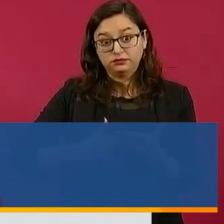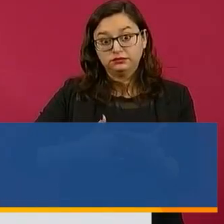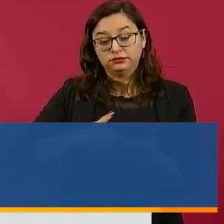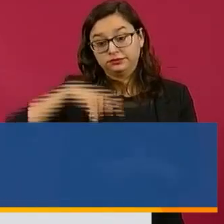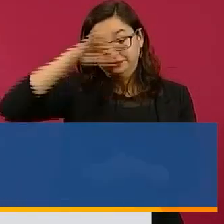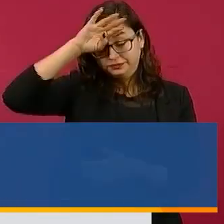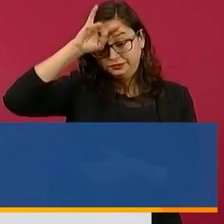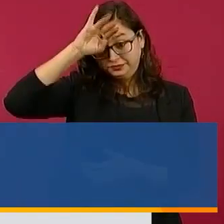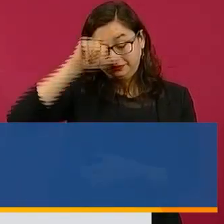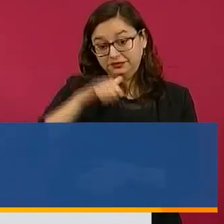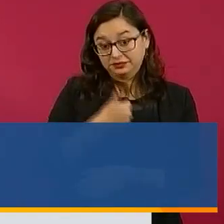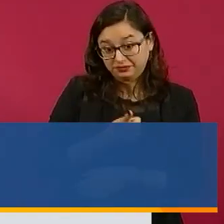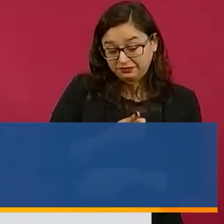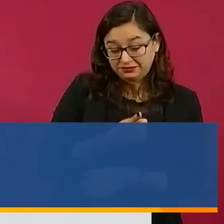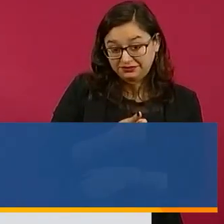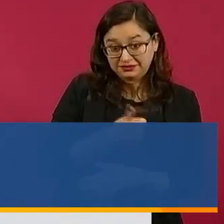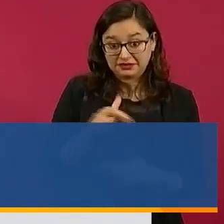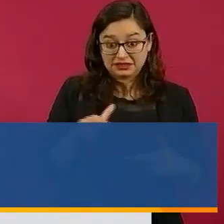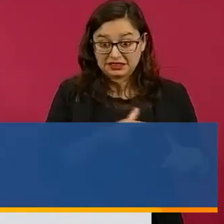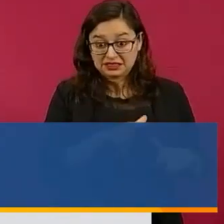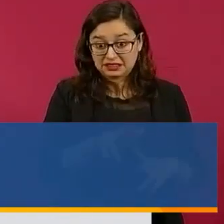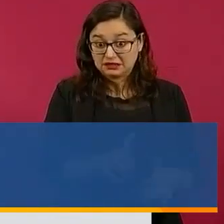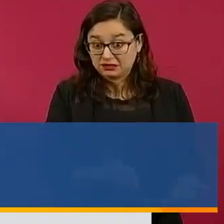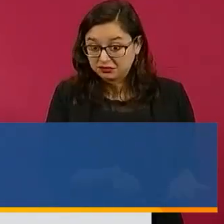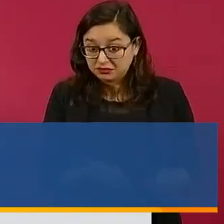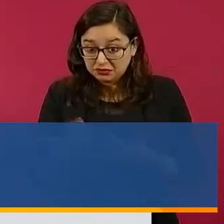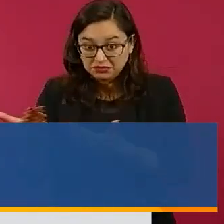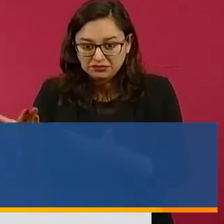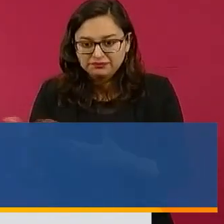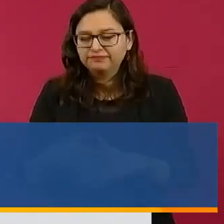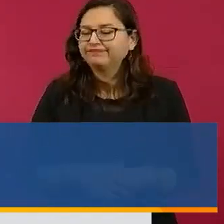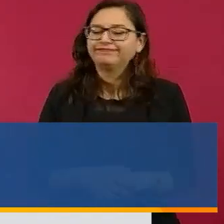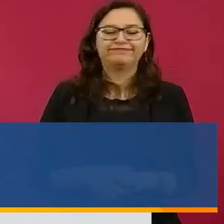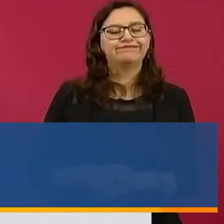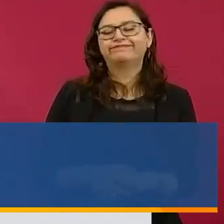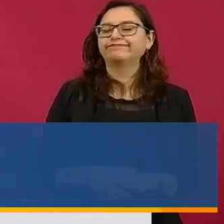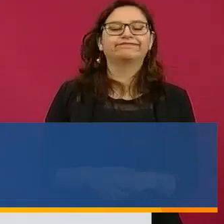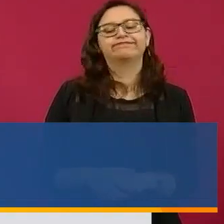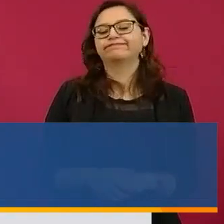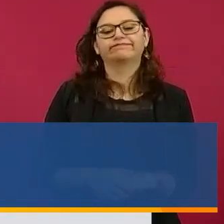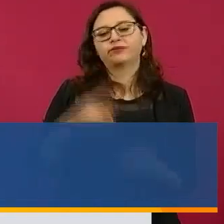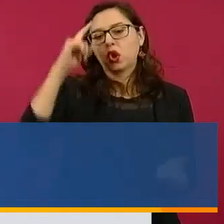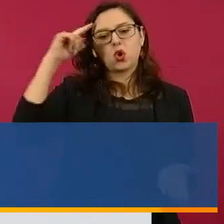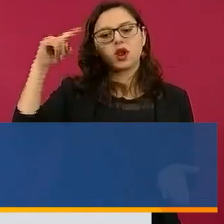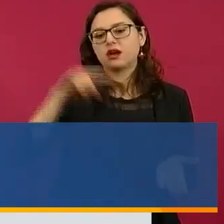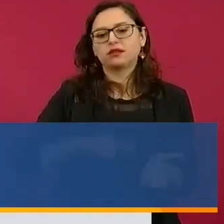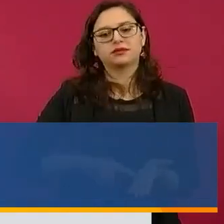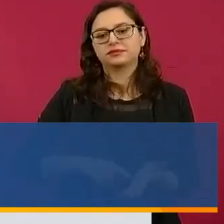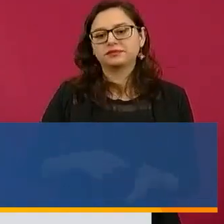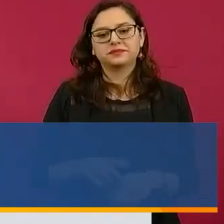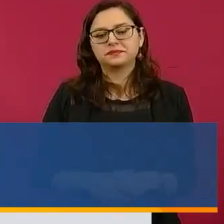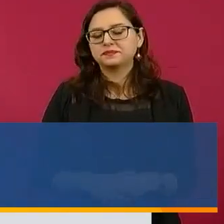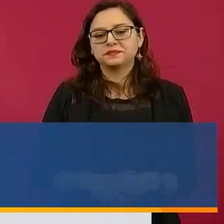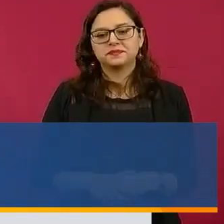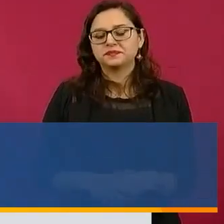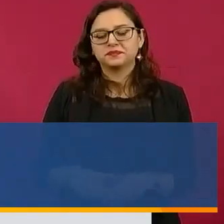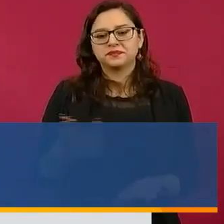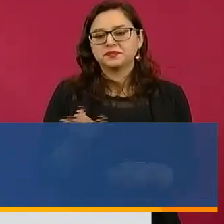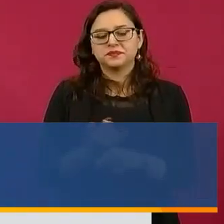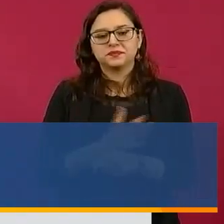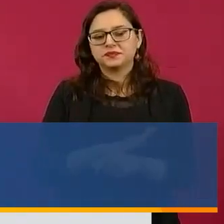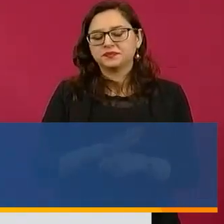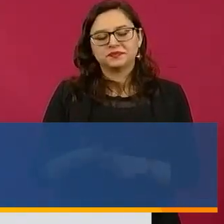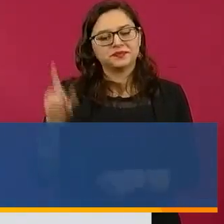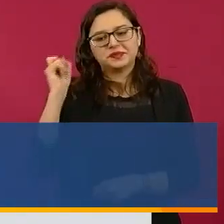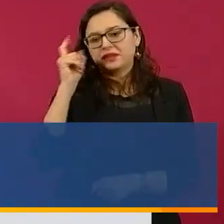Pánuco pueda revivir. O sea, ya sería